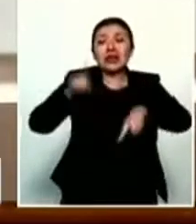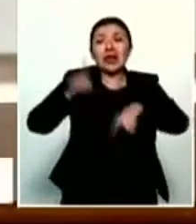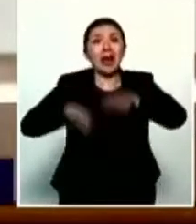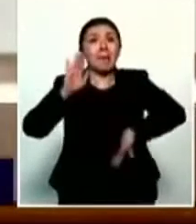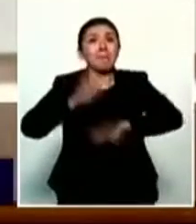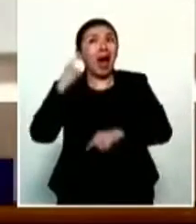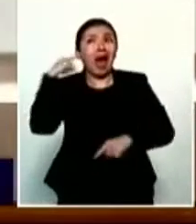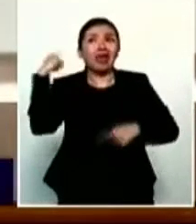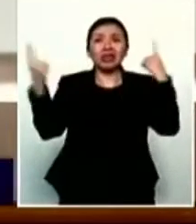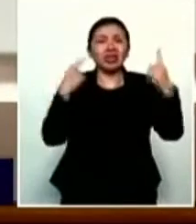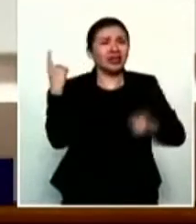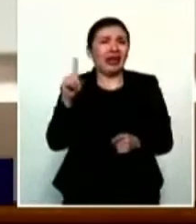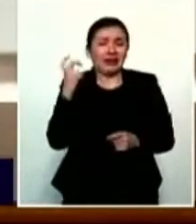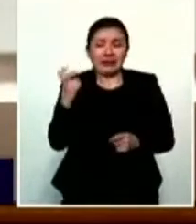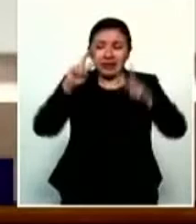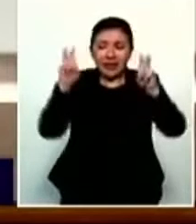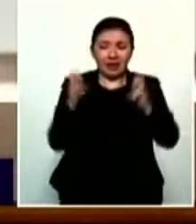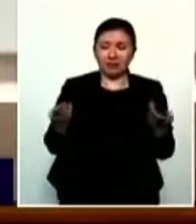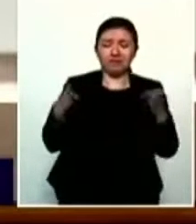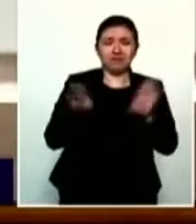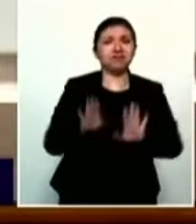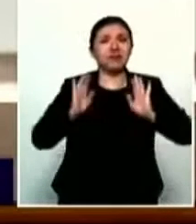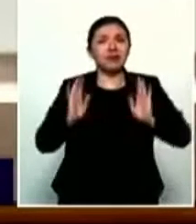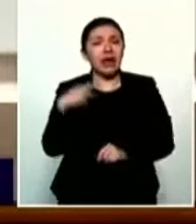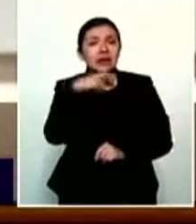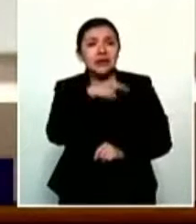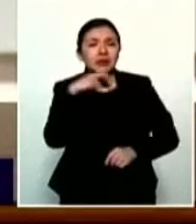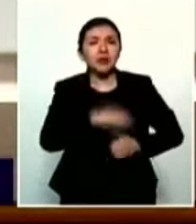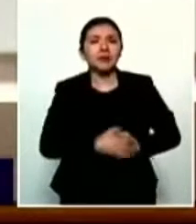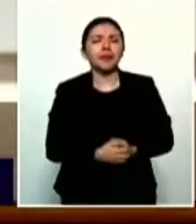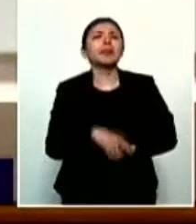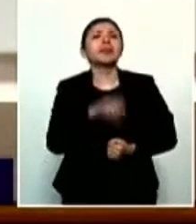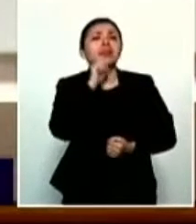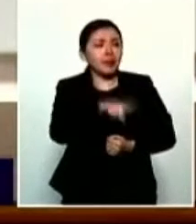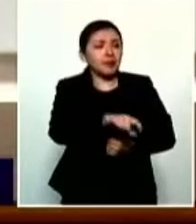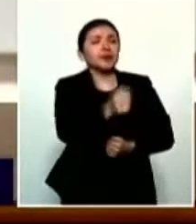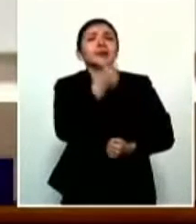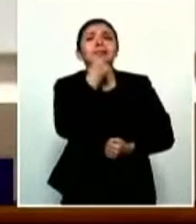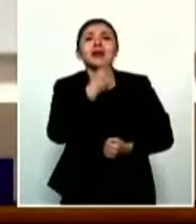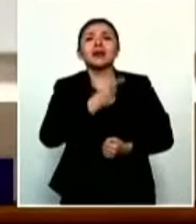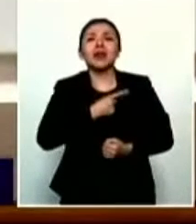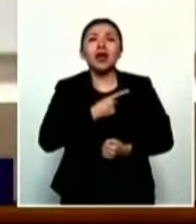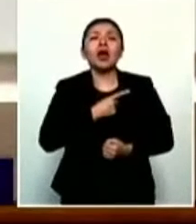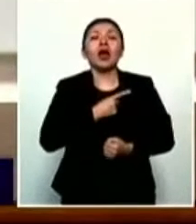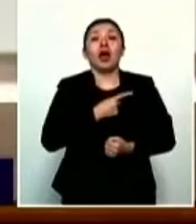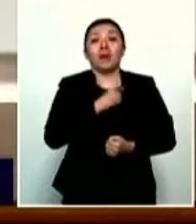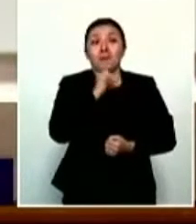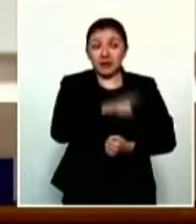mayor alaraca con este tema. Me